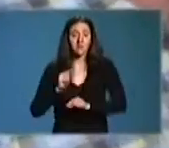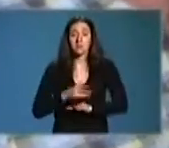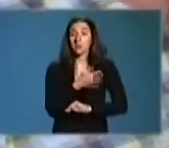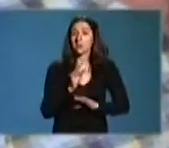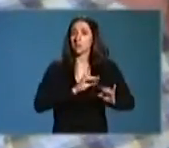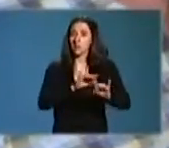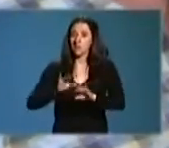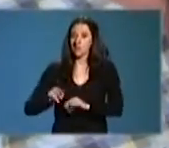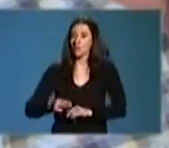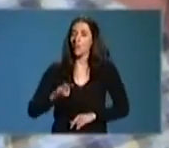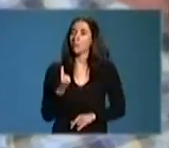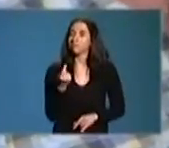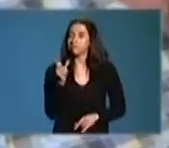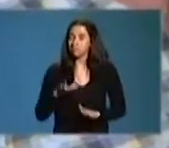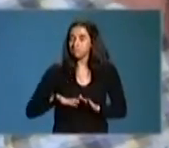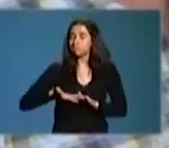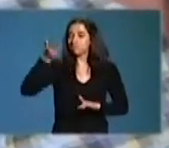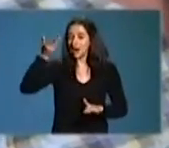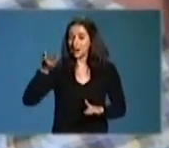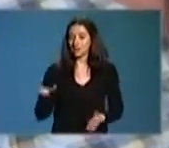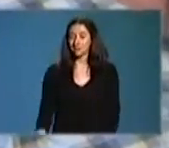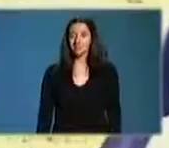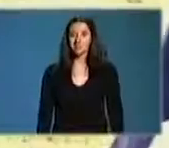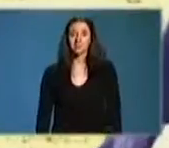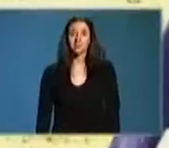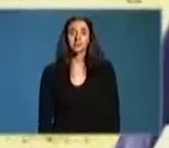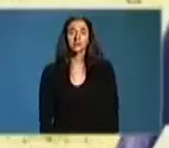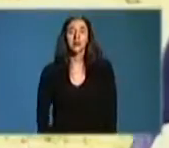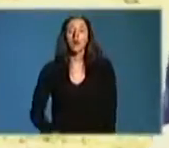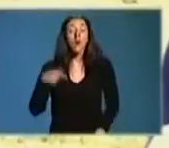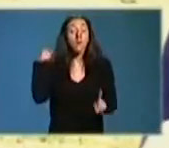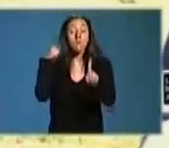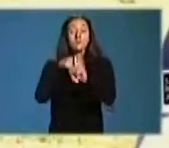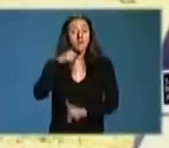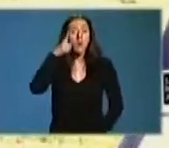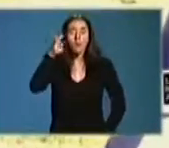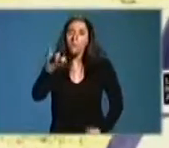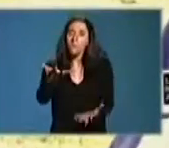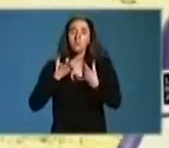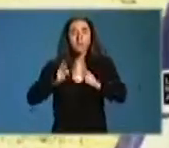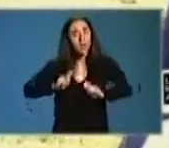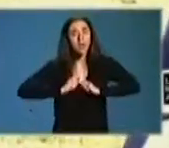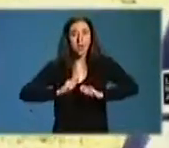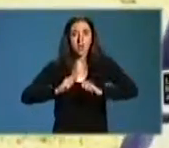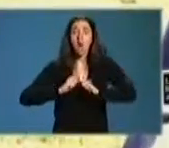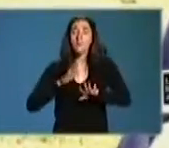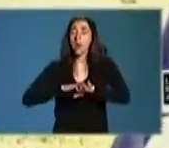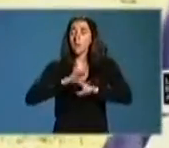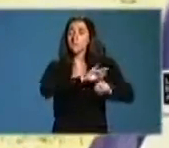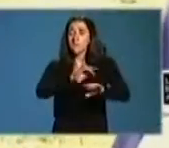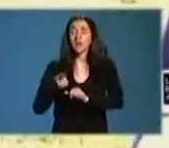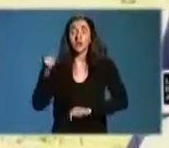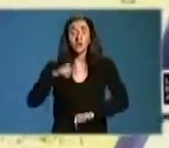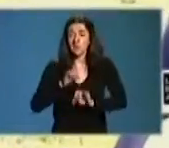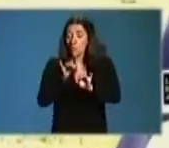terrenos se revalorizan al tener saneamiento y agua corriente para el pueblo es muy beneficioso y para las fincas igual porque hoy el